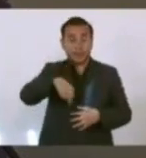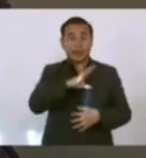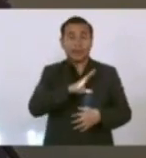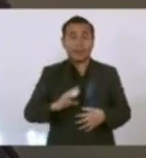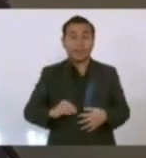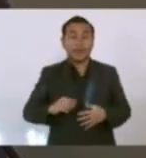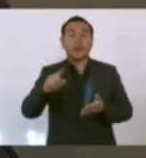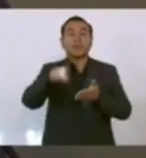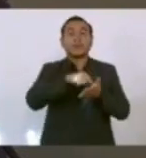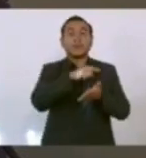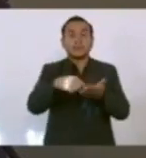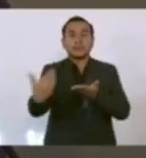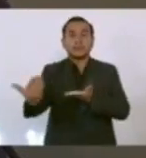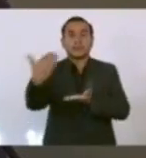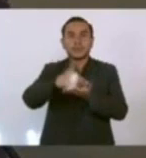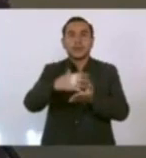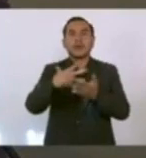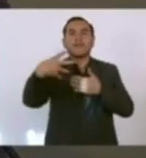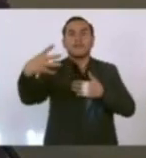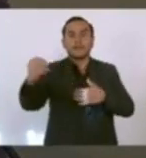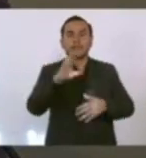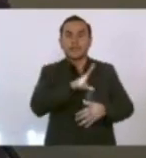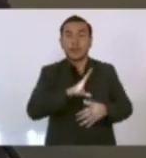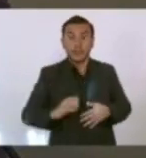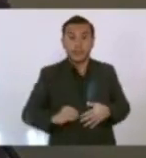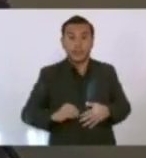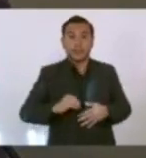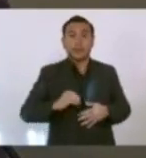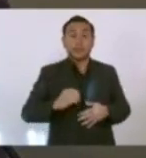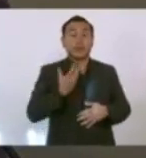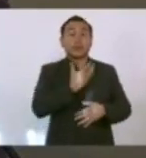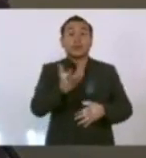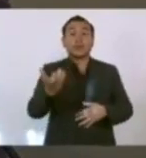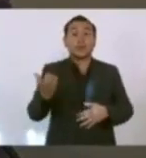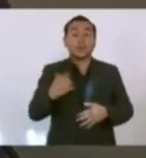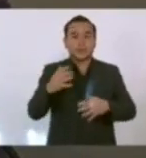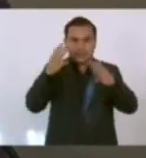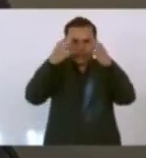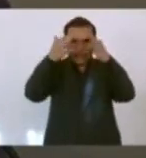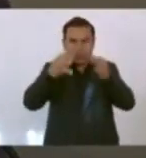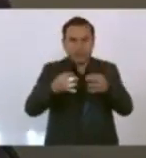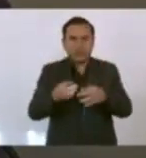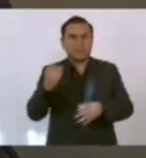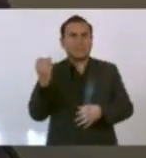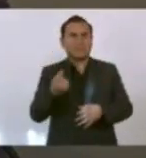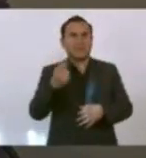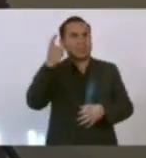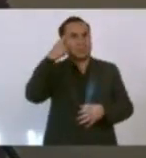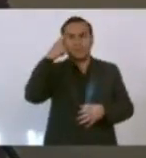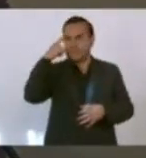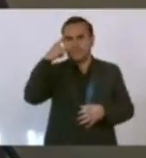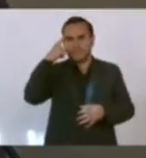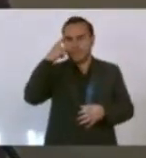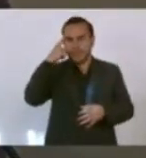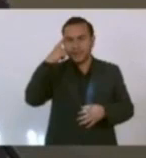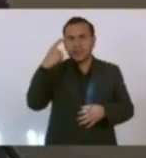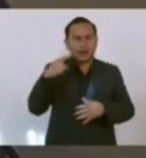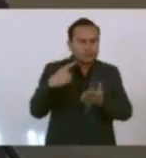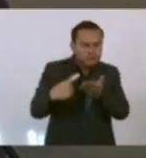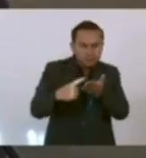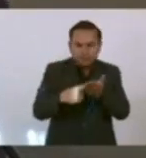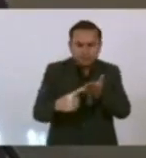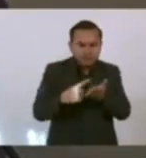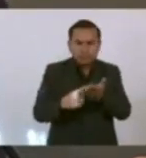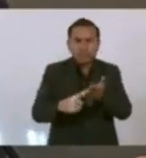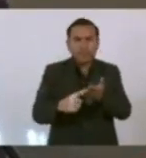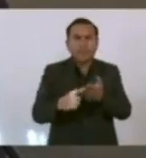nacional. Esta es una medida, no es una decisión que se ha tomado a la ligera, se ha tomado en consulta con